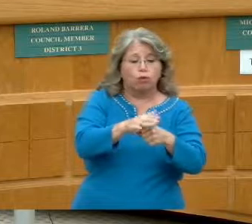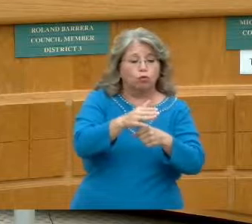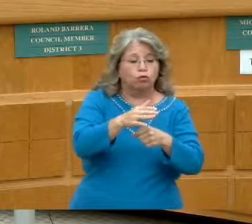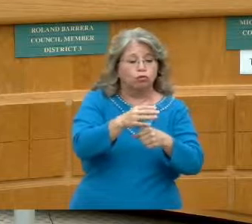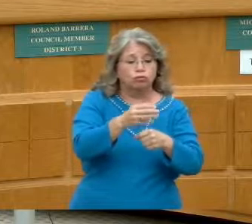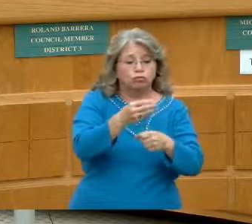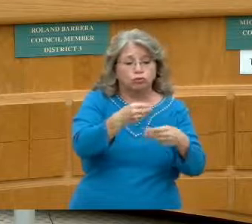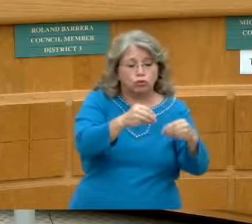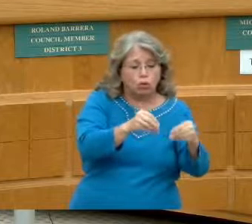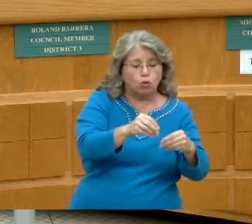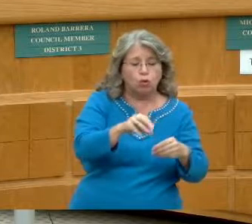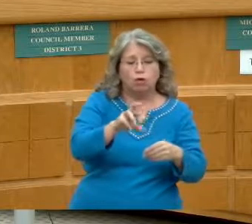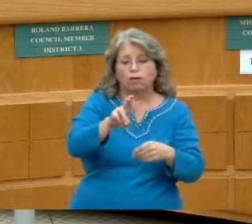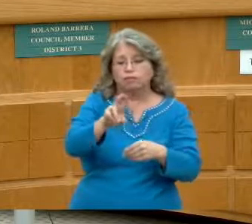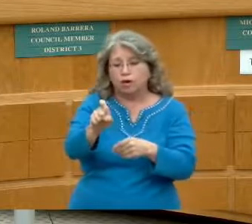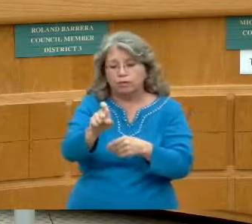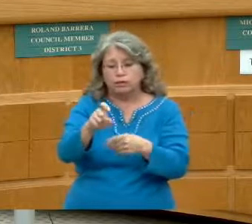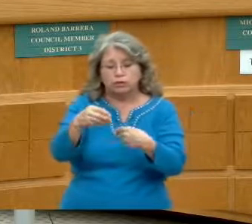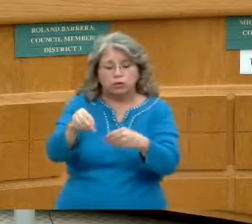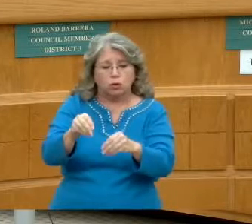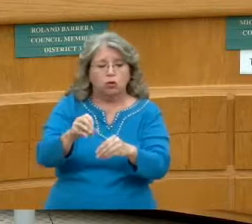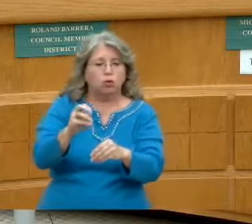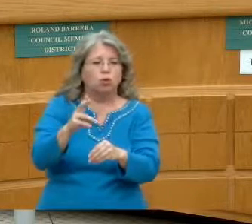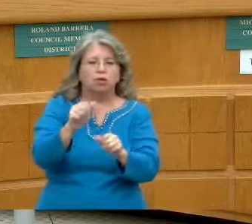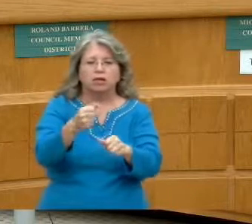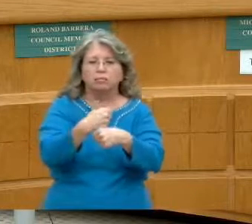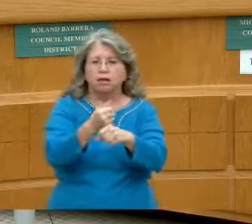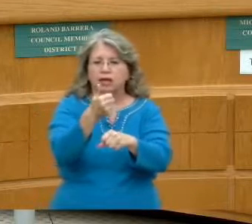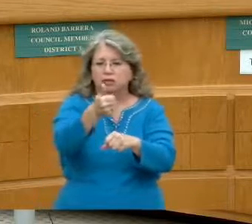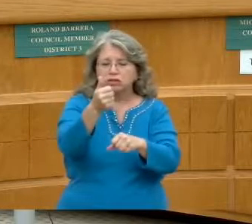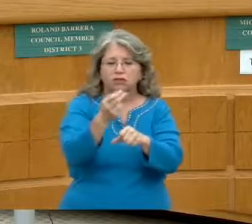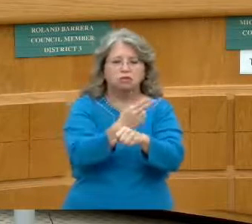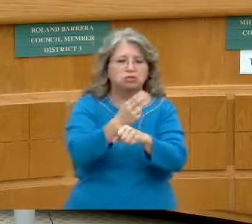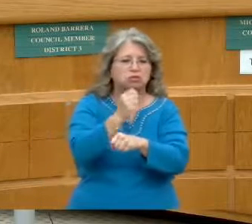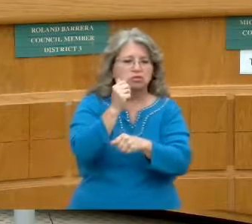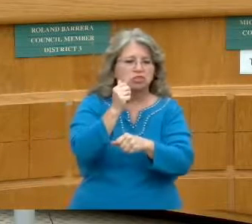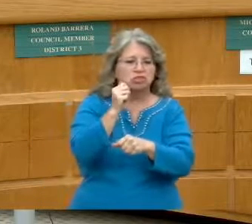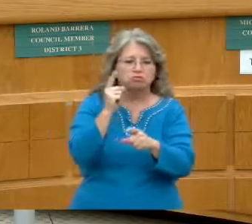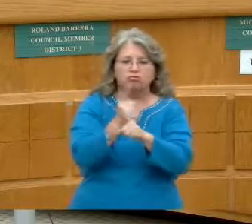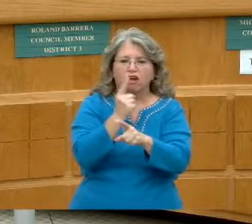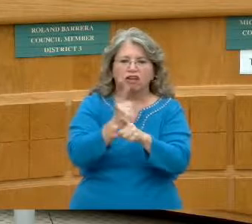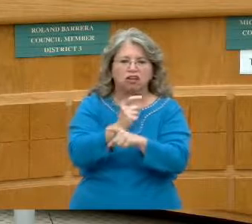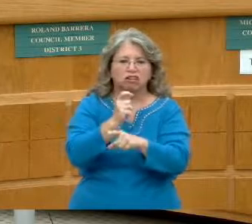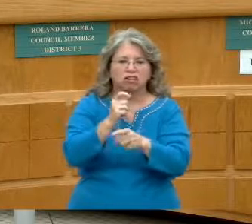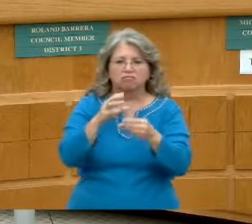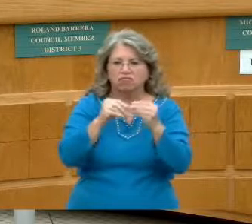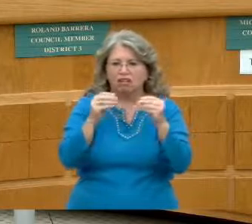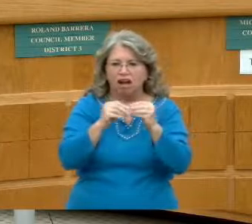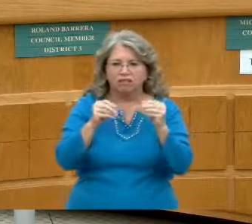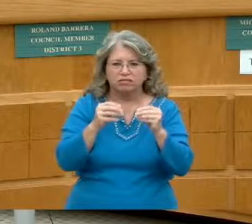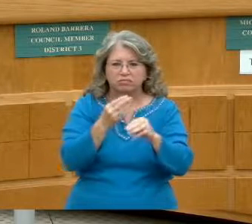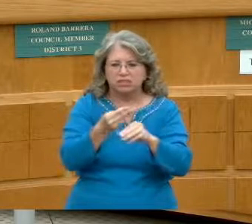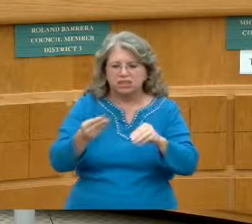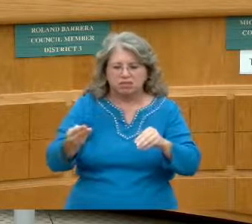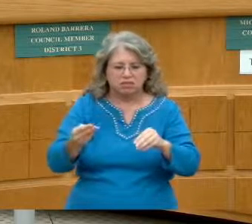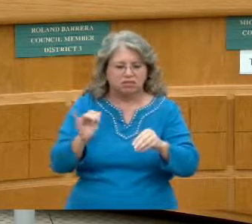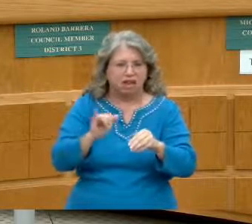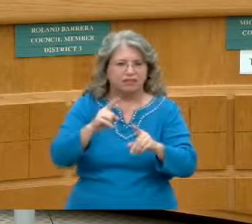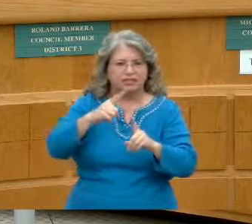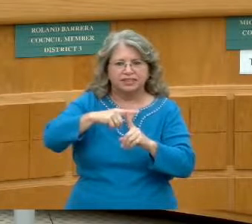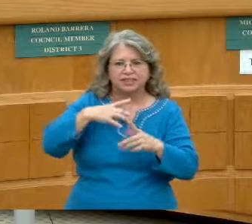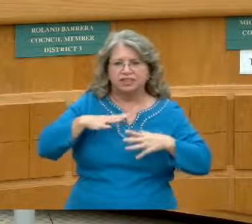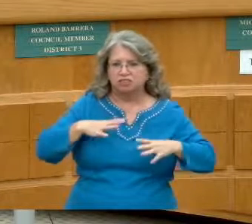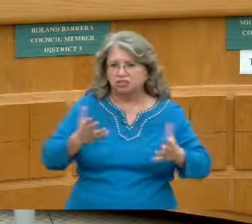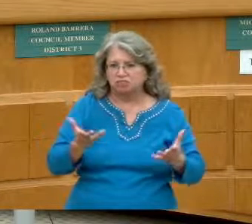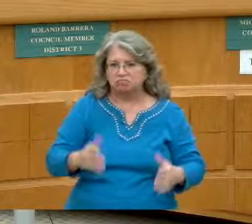can make your face covering at home using everyday cotton material such as a t-shirt. ¿Dónde puedo comprar un cubrebocas? Pruebe en